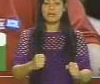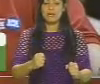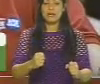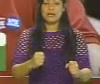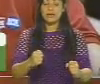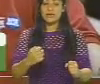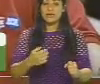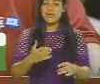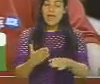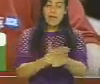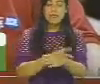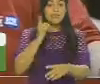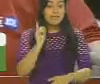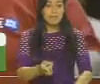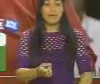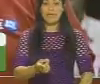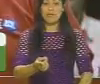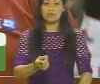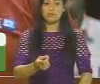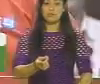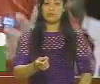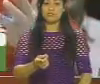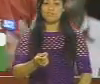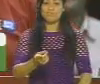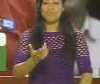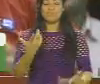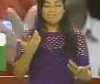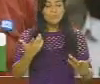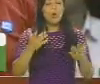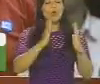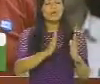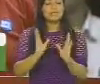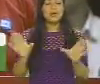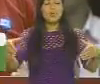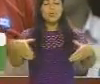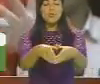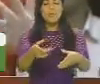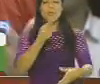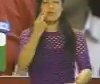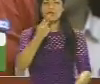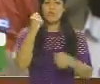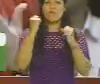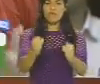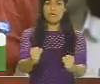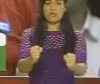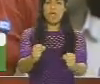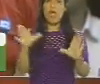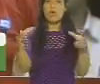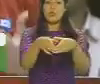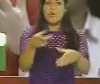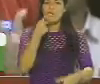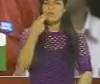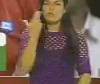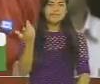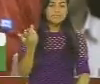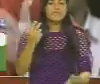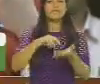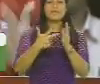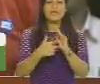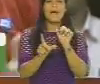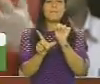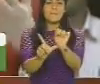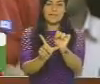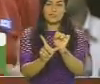imperativo que tengamos una plataforma política, y esa plataforma política la representa